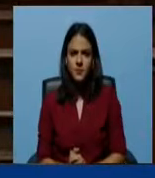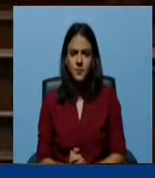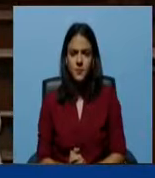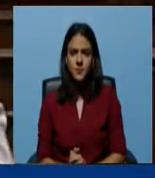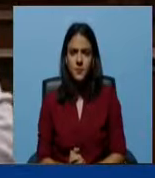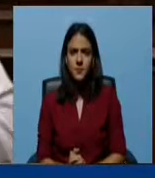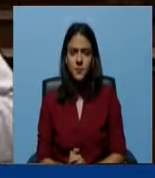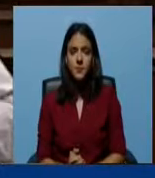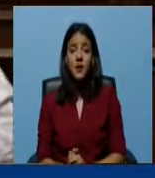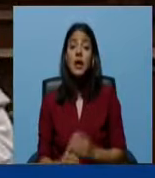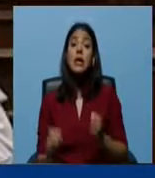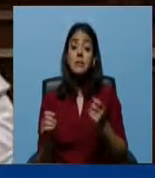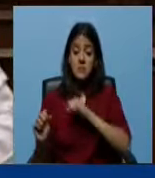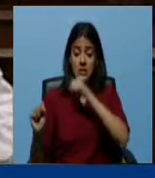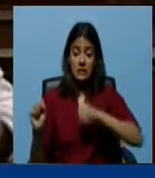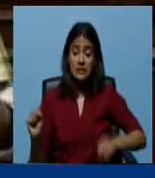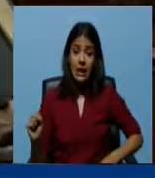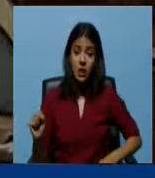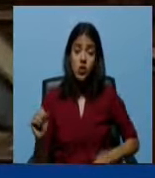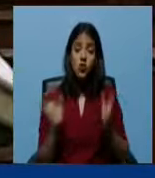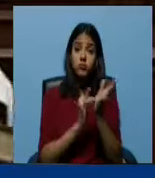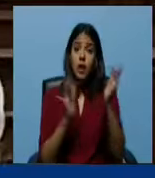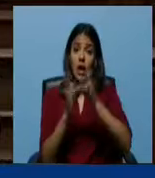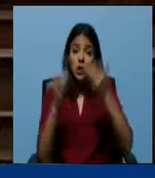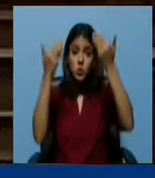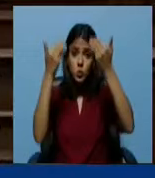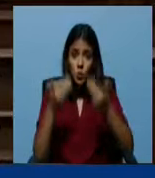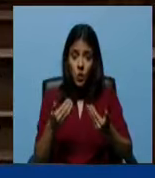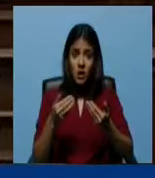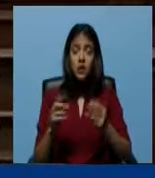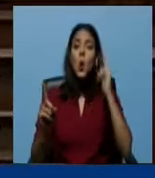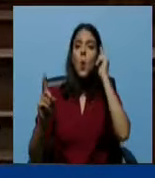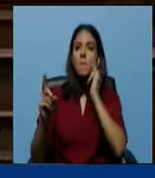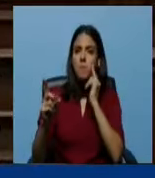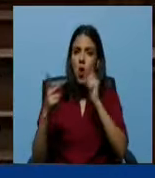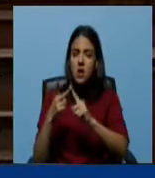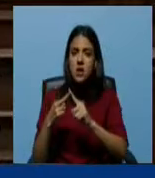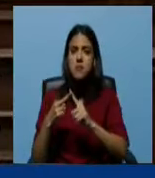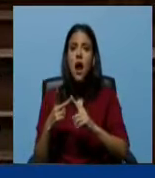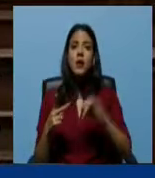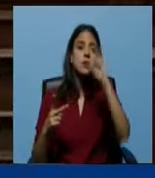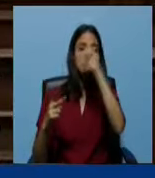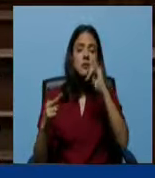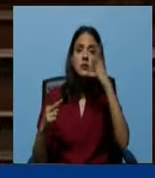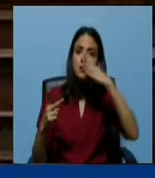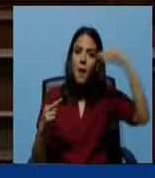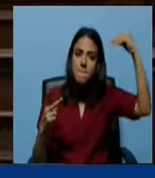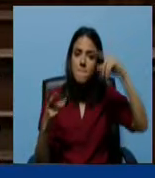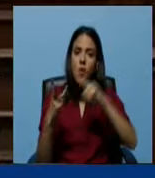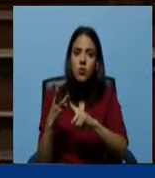En nuestro Señor Jesucristo, en Bolívar, en Zamora, en Simón Rodríguez.